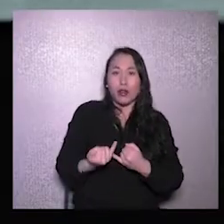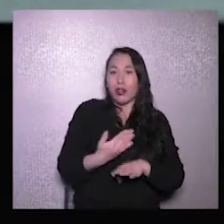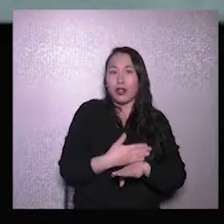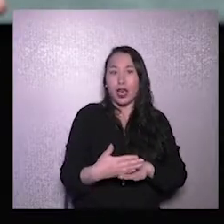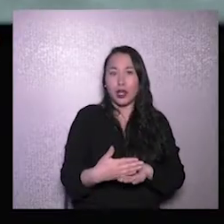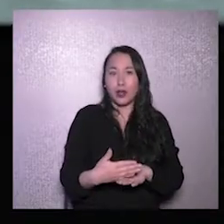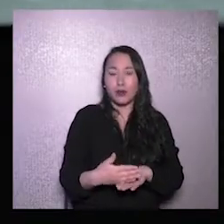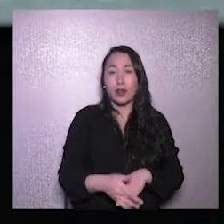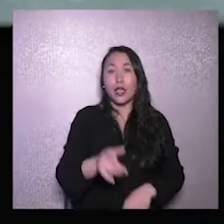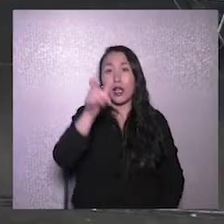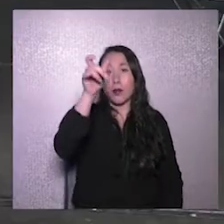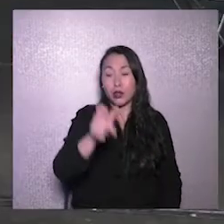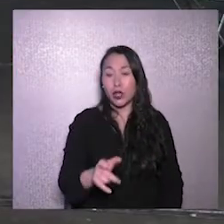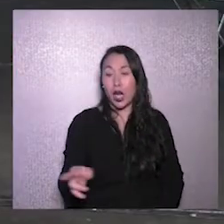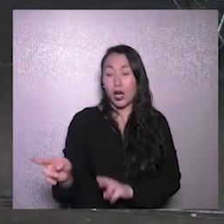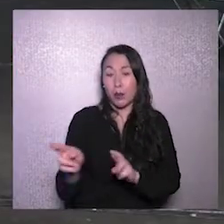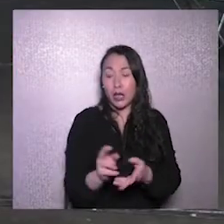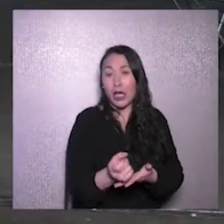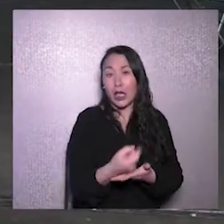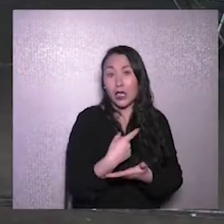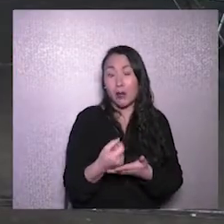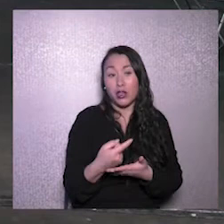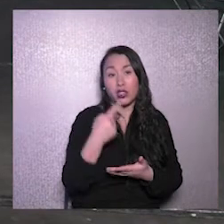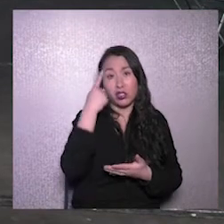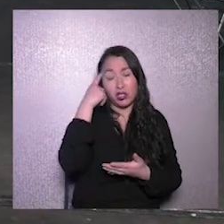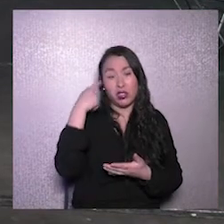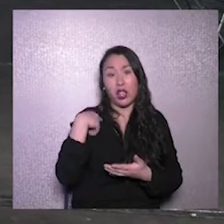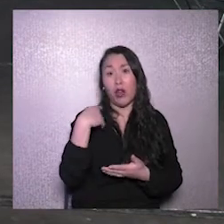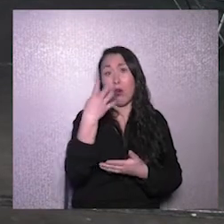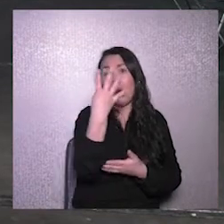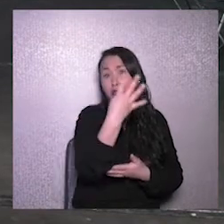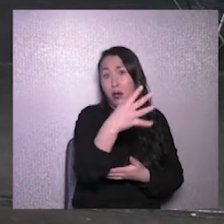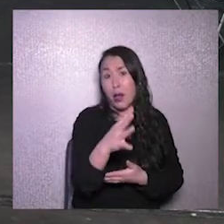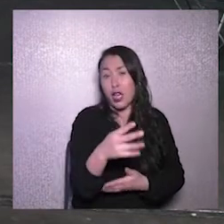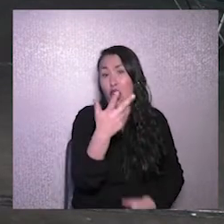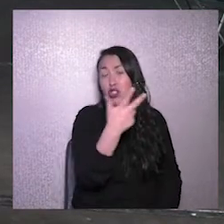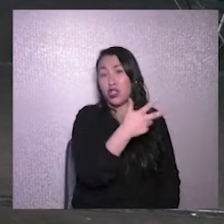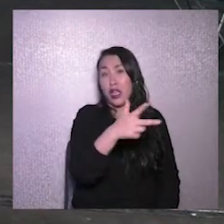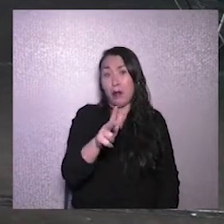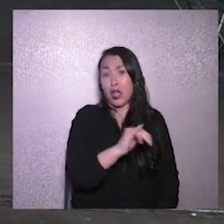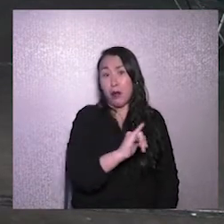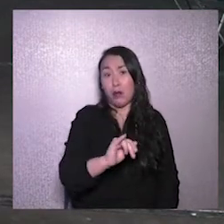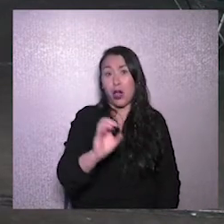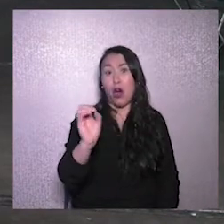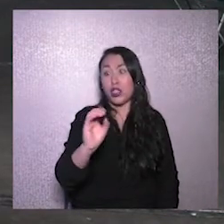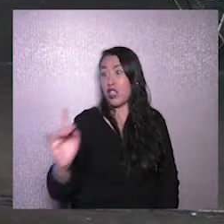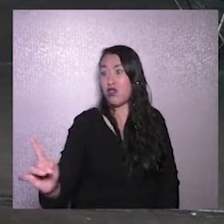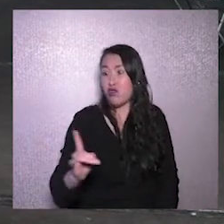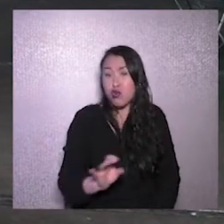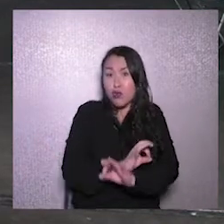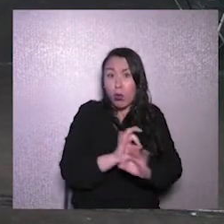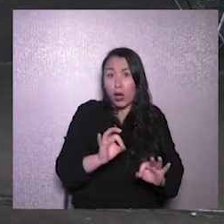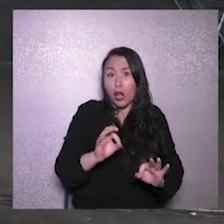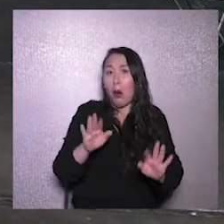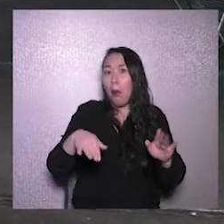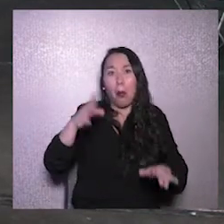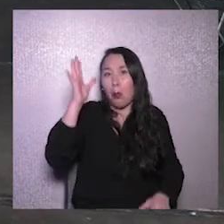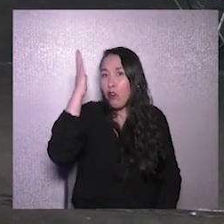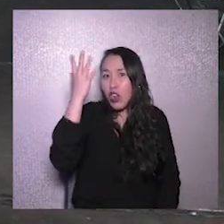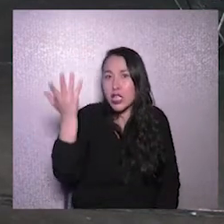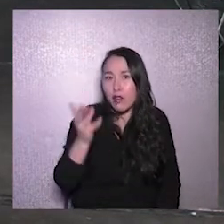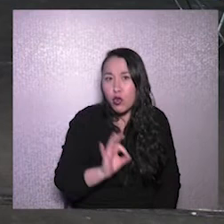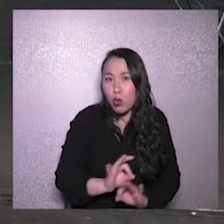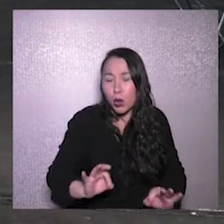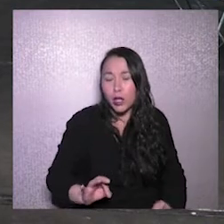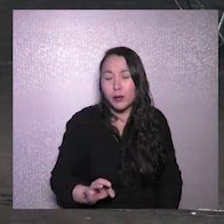Si el paciente no responde al tratamiento, yo puede que me entere 4, 6, 8 semanas después, o si el paciente nunca vuelve, puede que no me entere cómo le fue con el tratamiento.